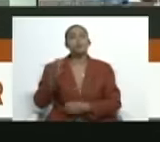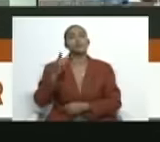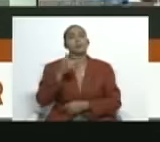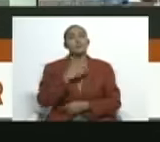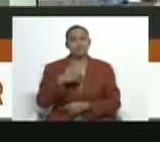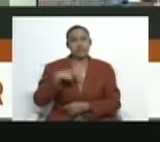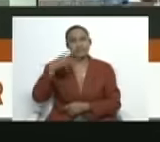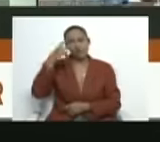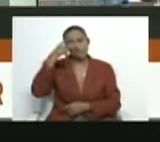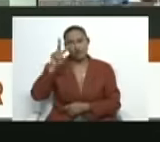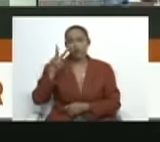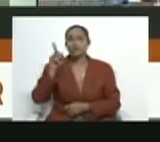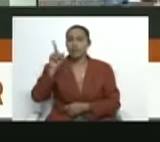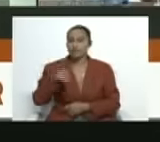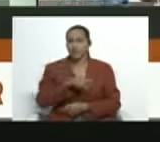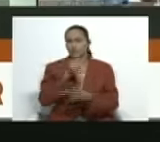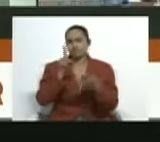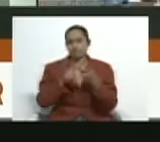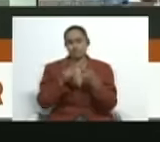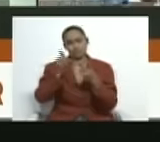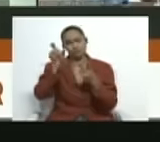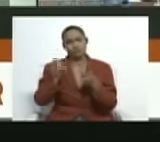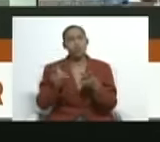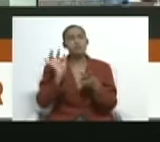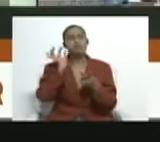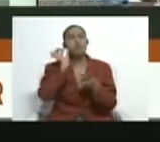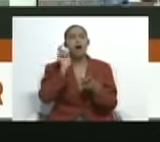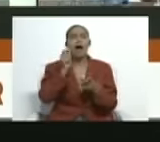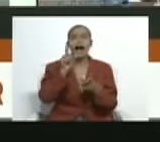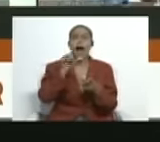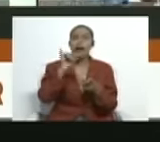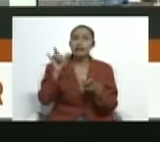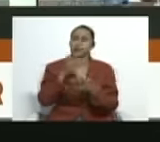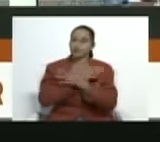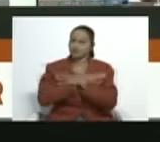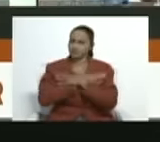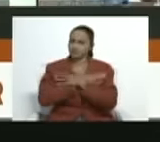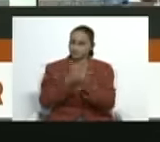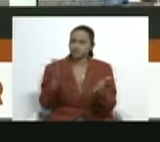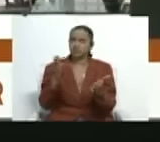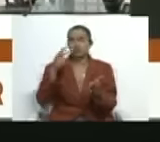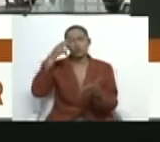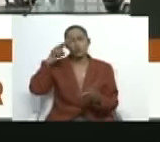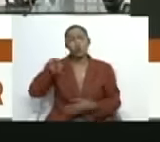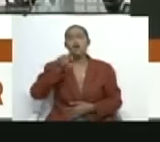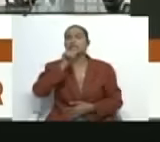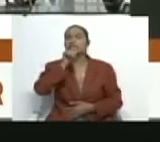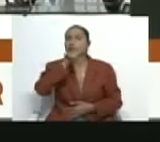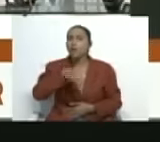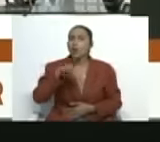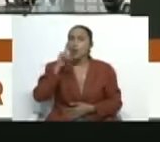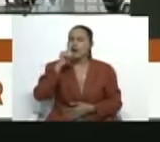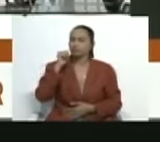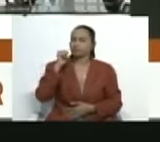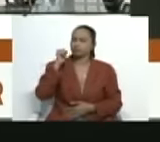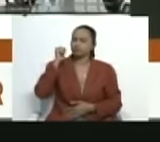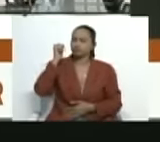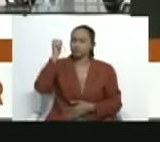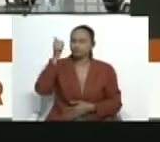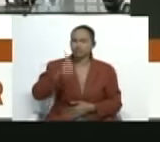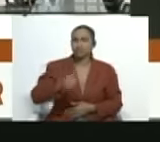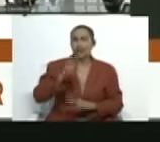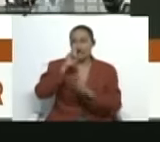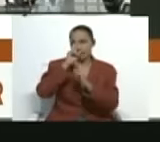y nuestra hermana Alicia Bárcena. Quisiera destacar además la larga trayectoria mexicana de respeto y defensa del